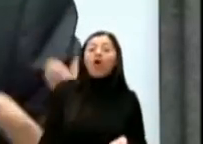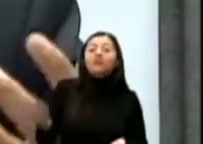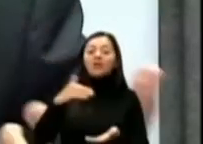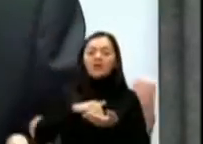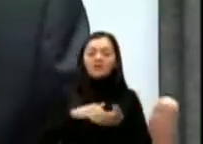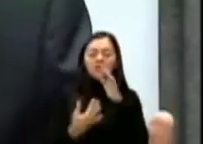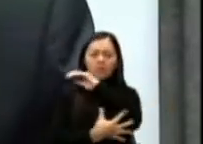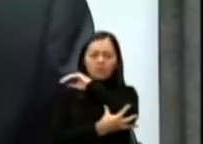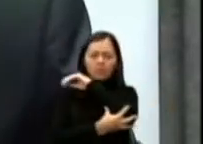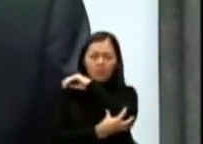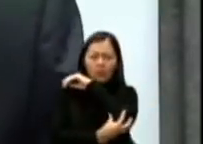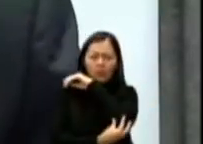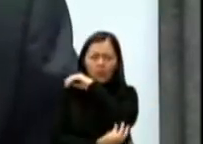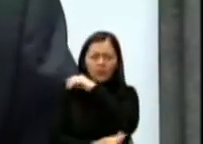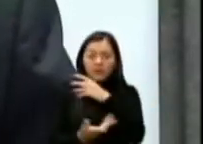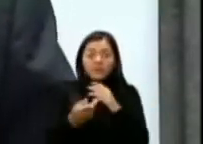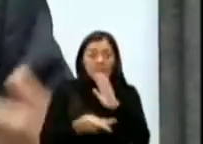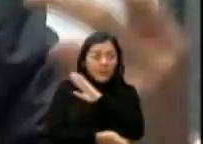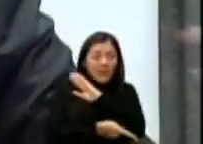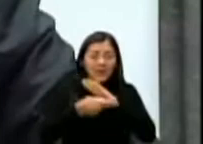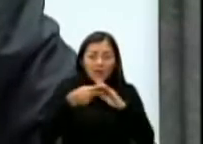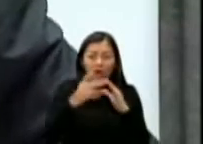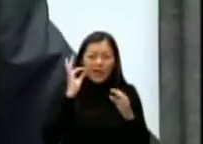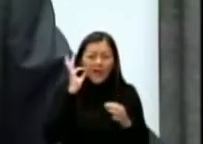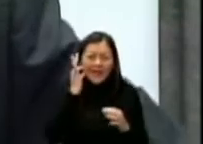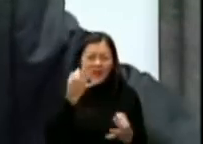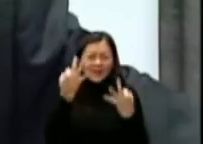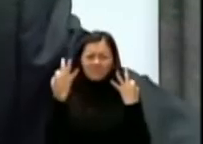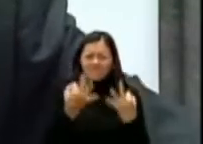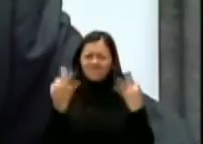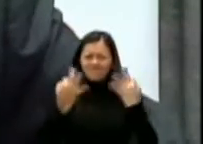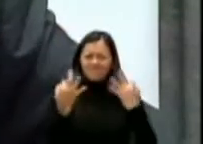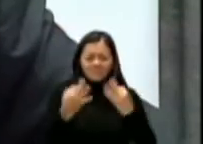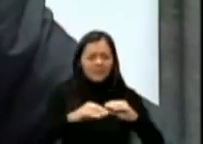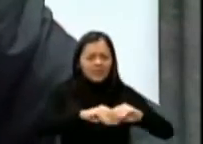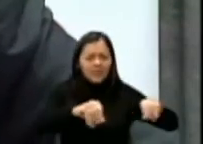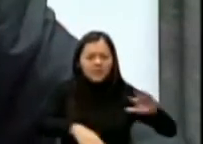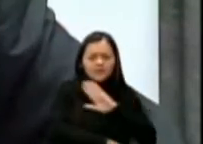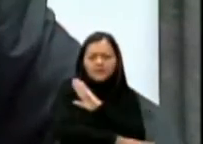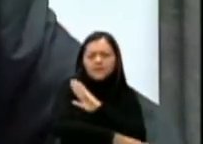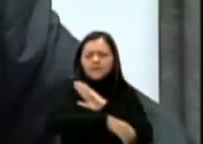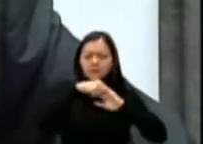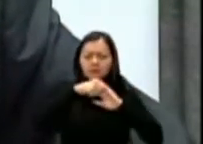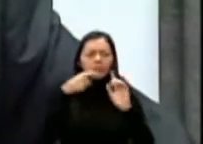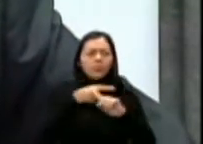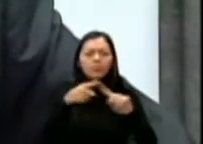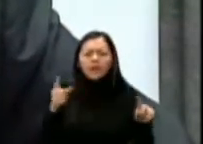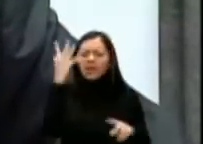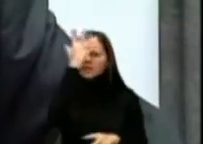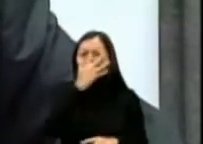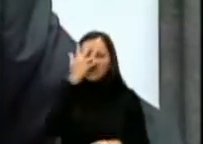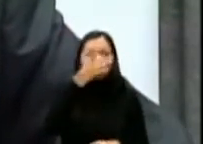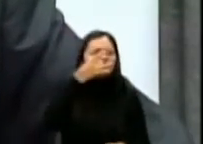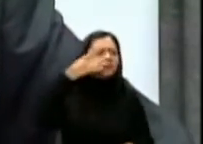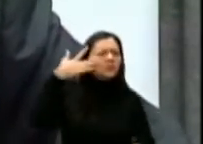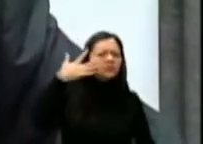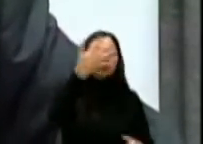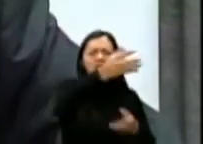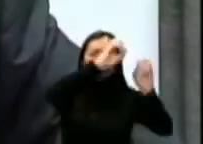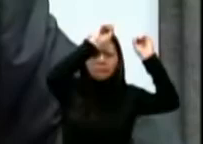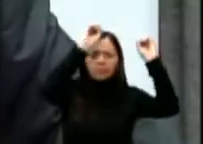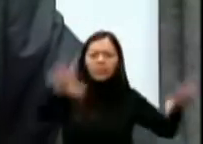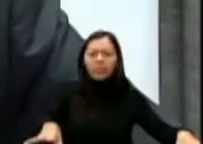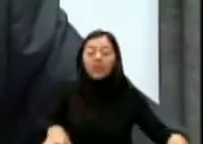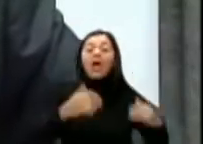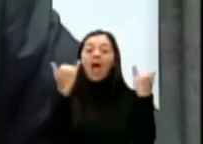en los dos extremos los productos de riesgos mayores acá por un lado y el otro extremo la provincia de esmeraldas cuánto ha cambiado esmeraldas y cuánto ha